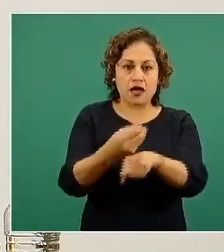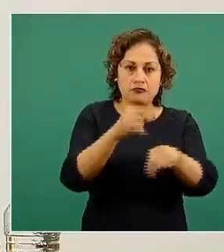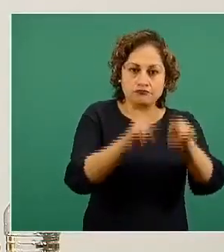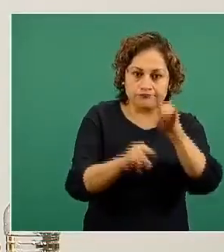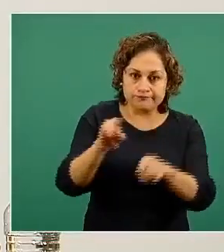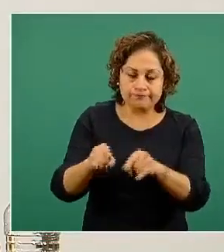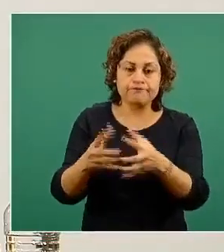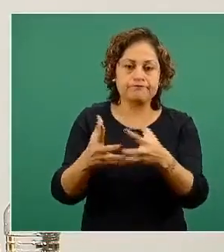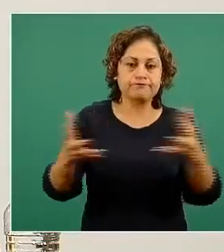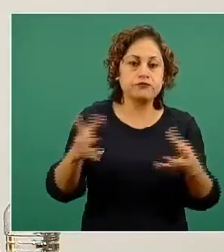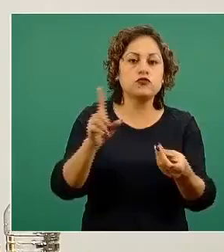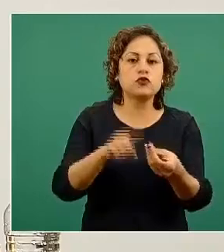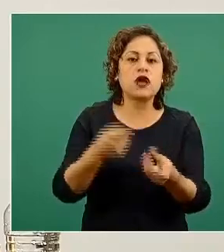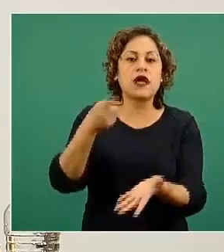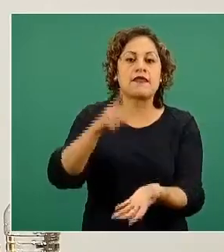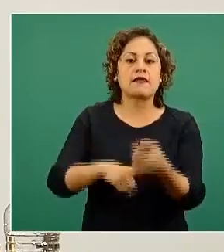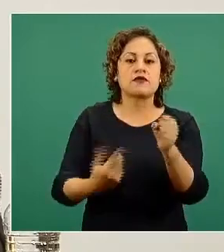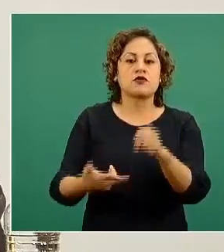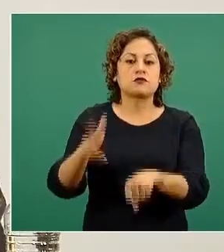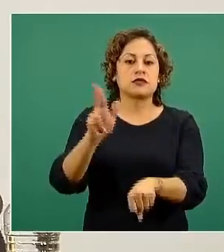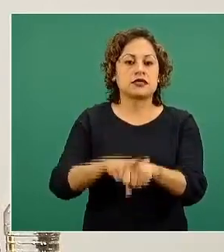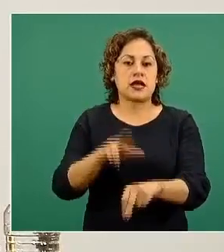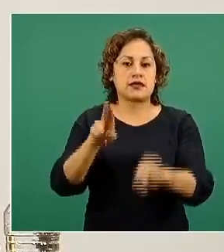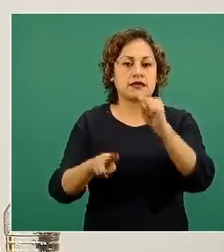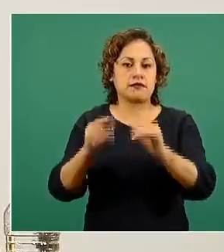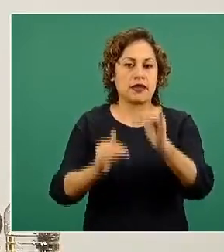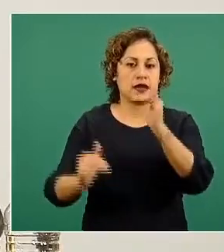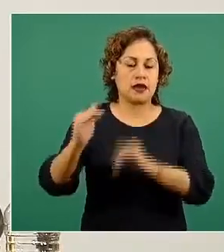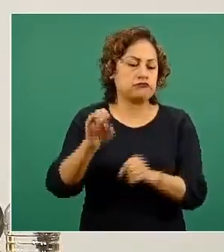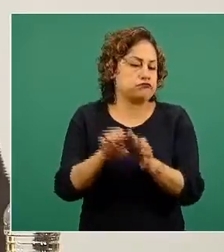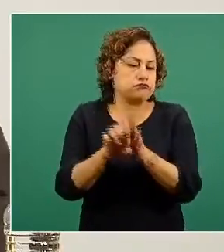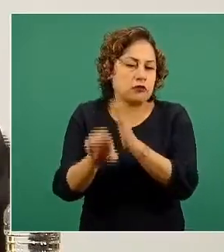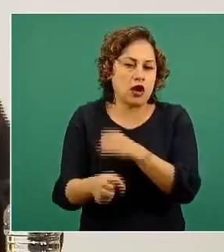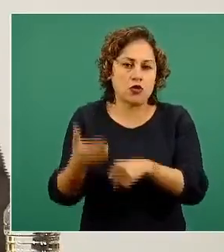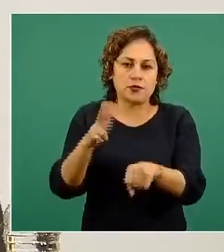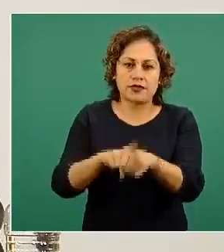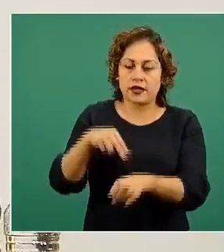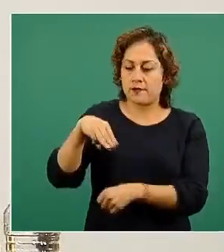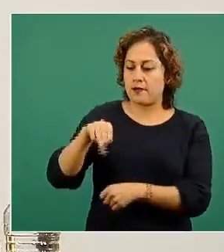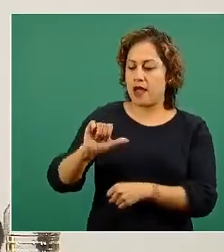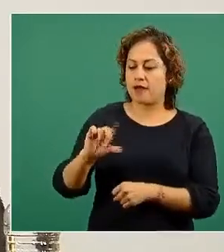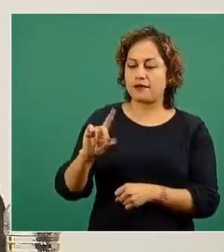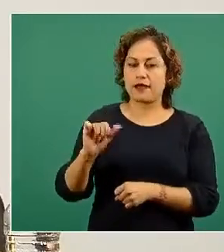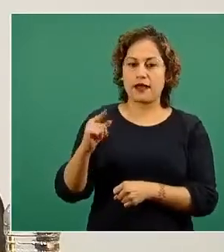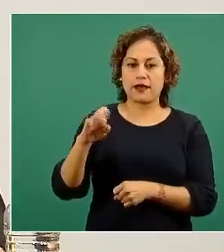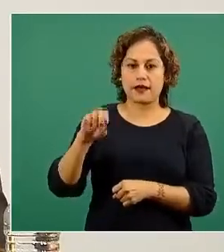médicas de alta especialidad. Le pongo un ejemplo, Magdalena de las Salinas, un hospital